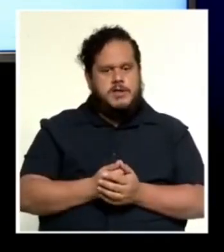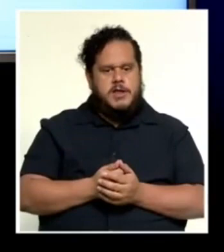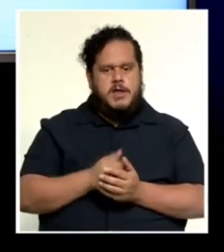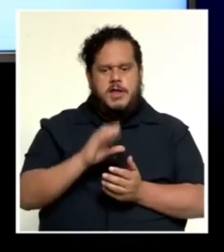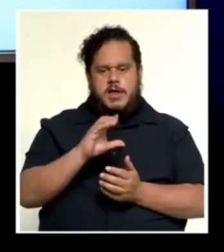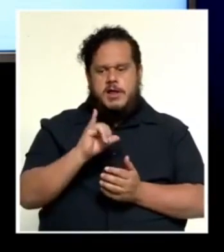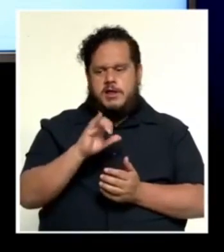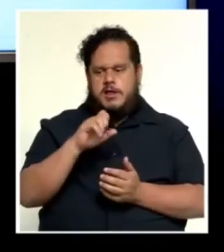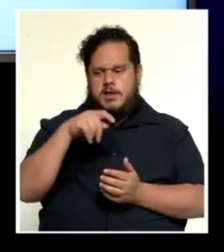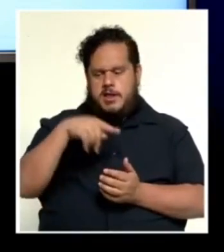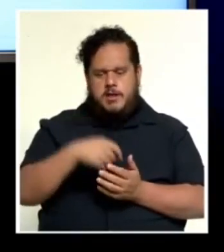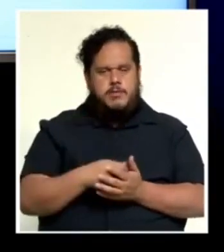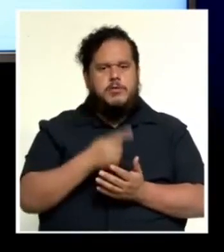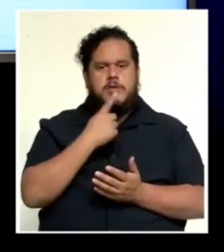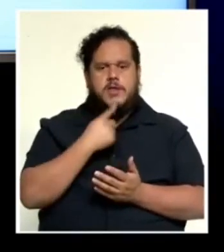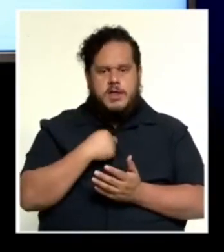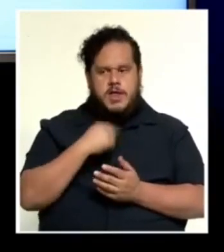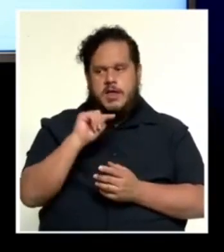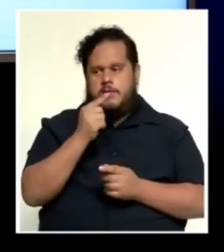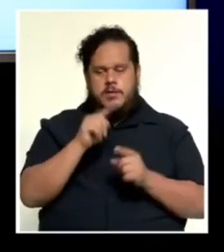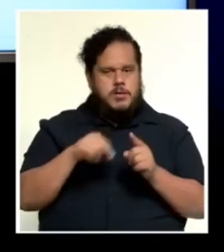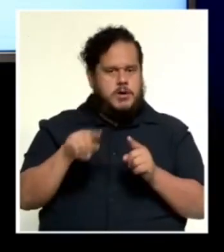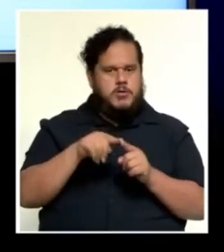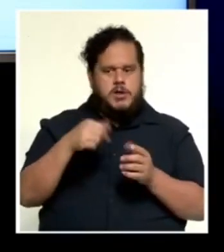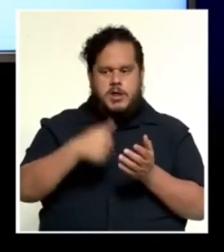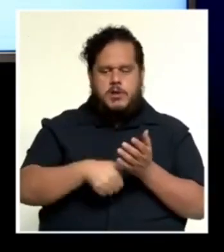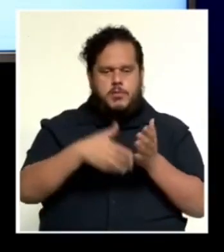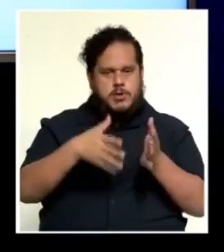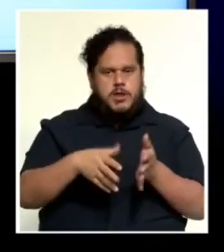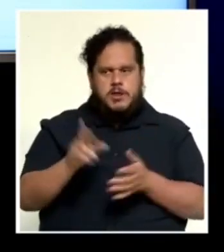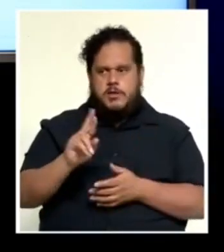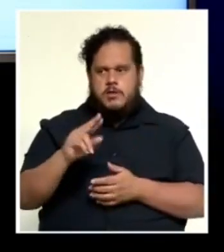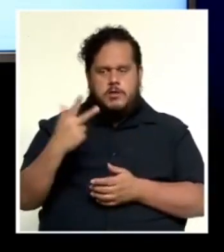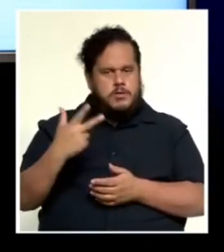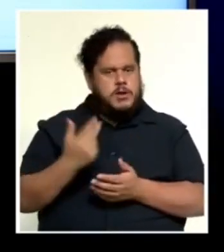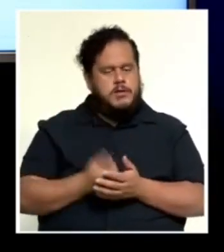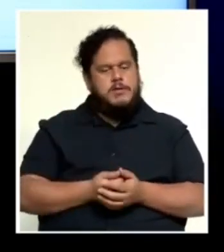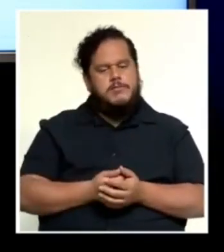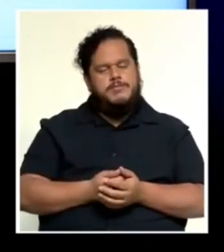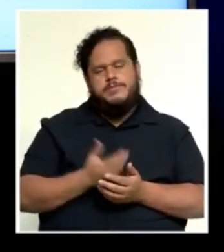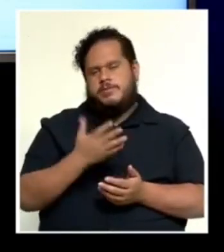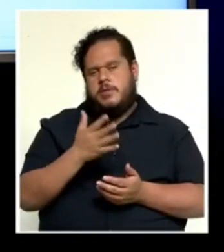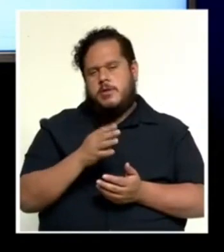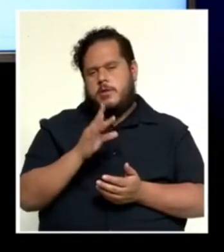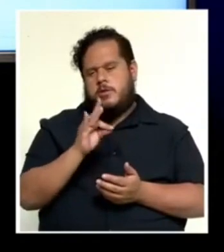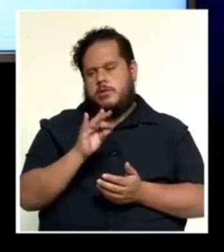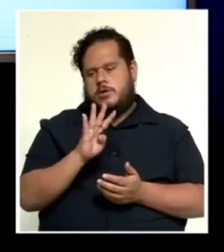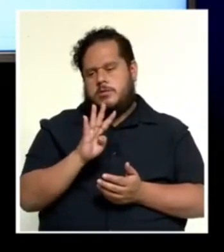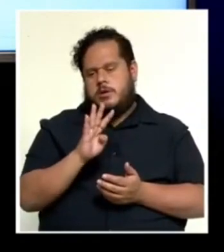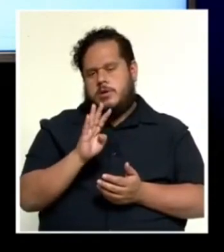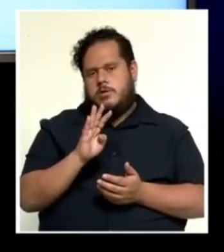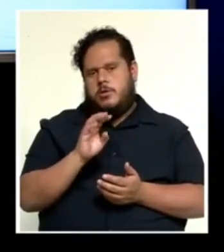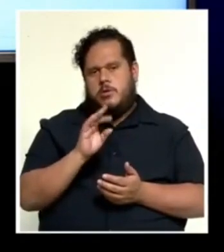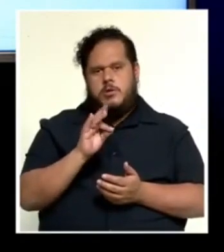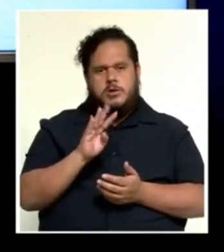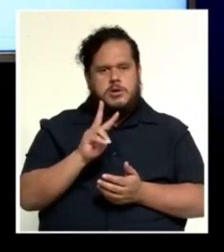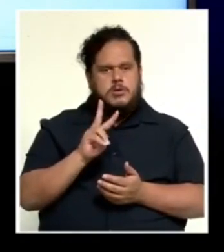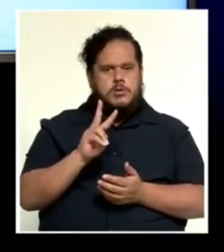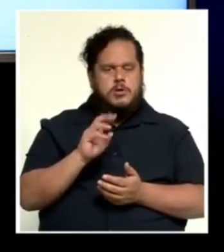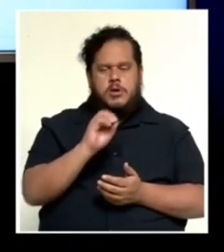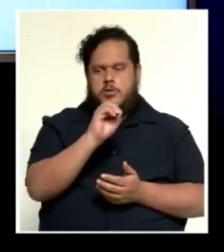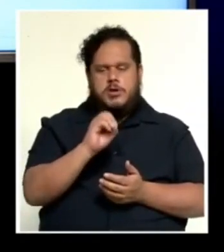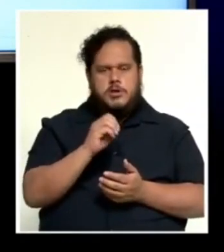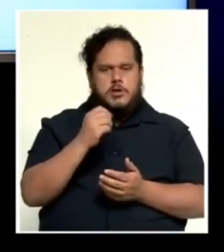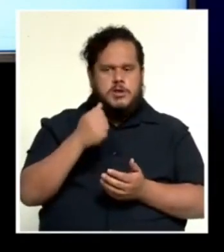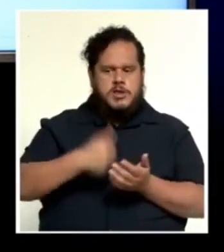Investigación de Estudios Políticos también nos decía en primera ronda que el votante de don Rodrigo Chávez era aproximadamente un 84-82% de votante